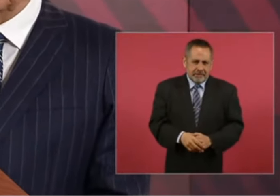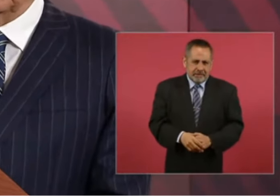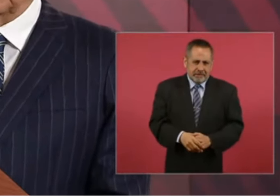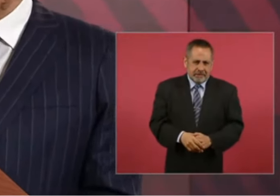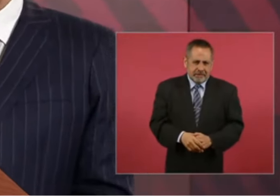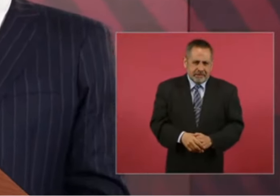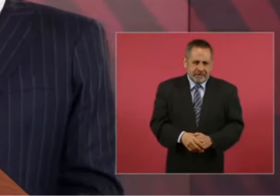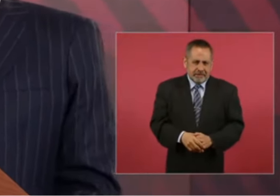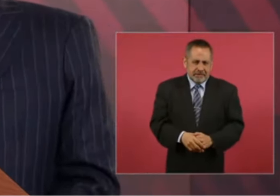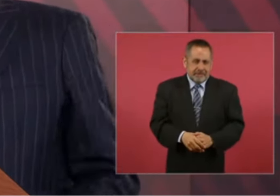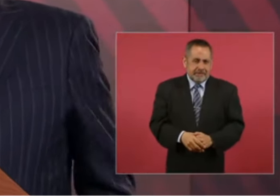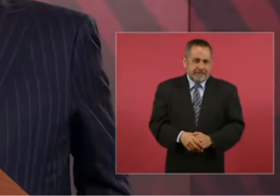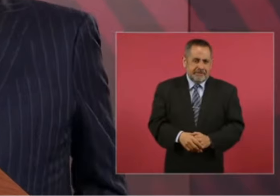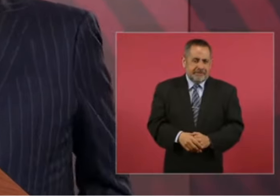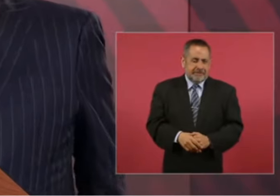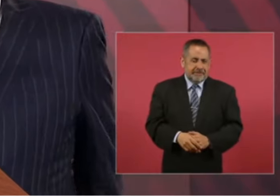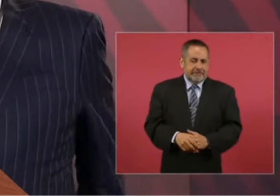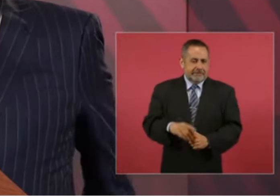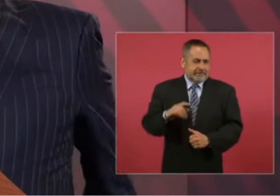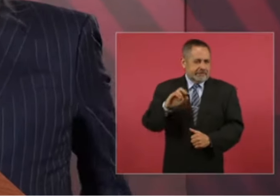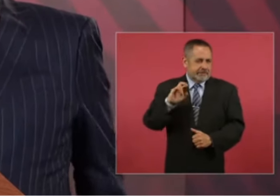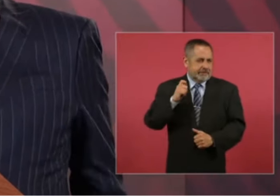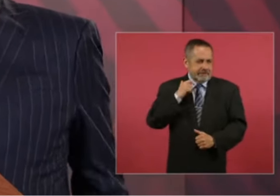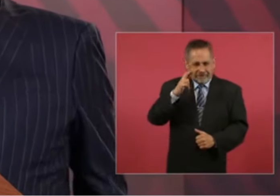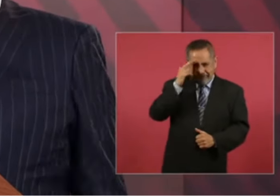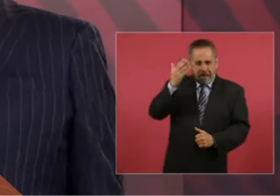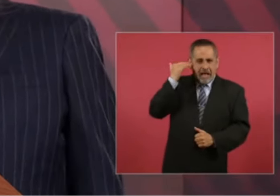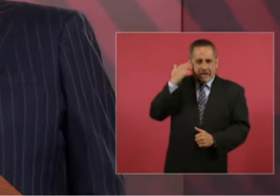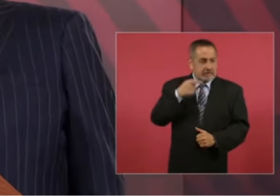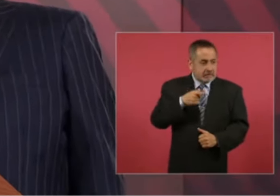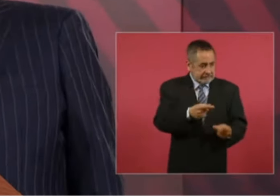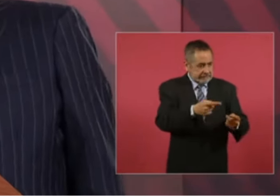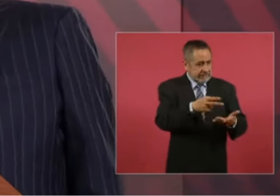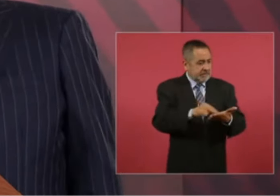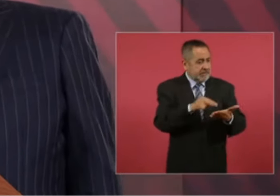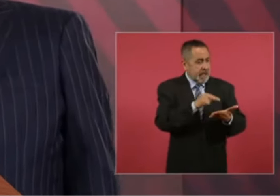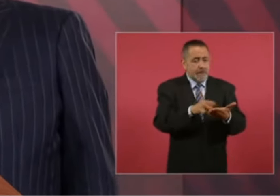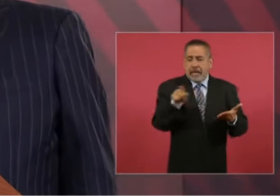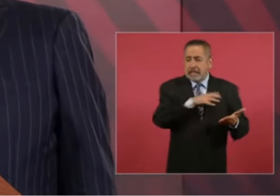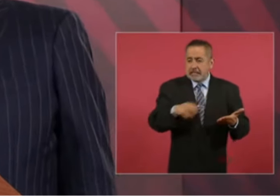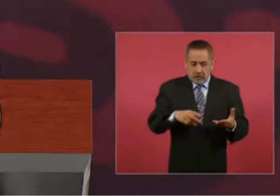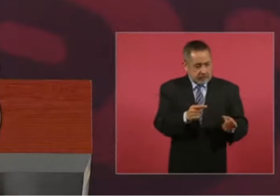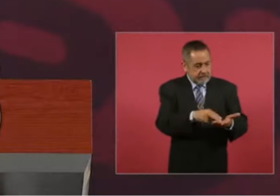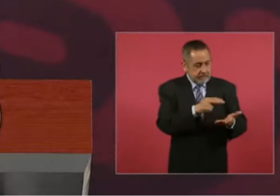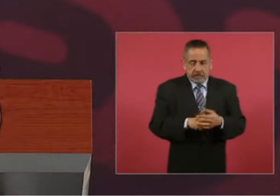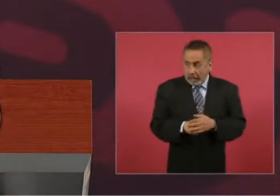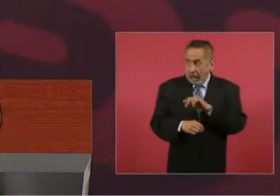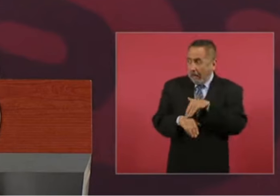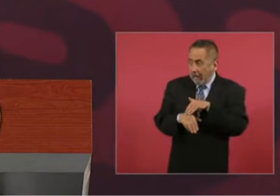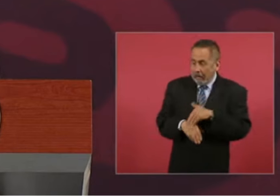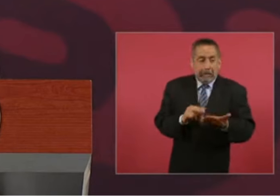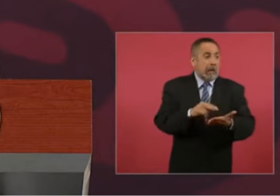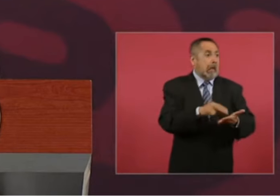cuando había que recabar firmas para ser candidatos.